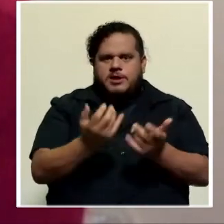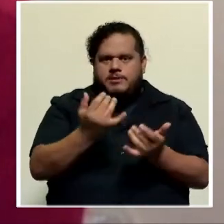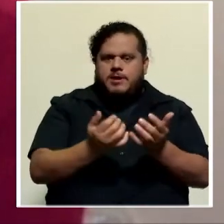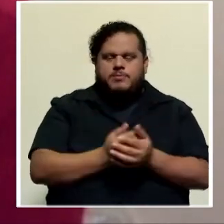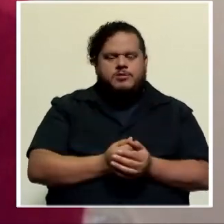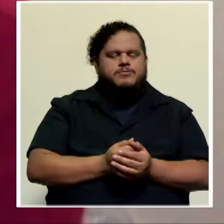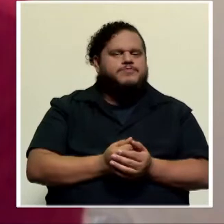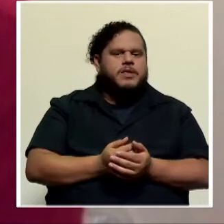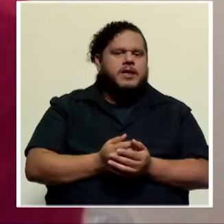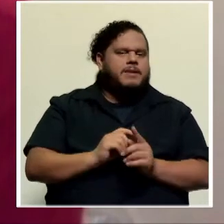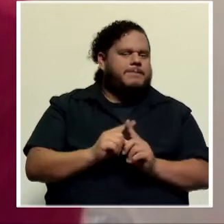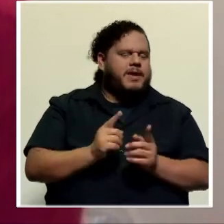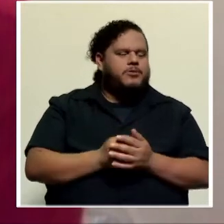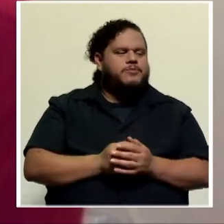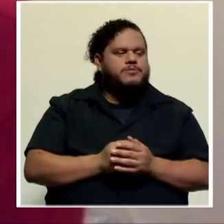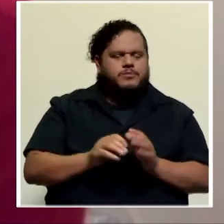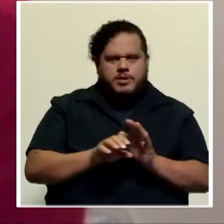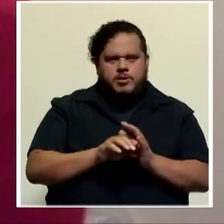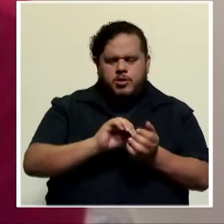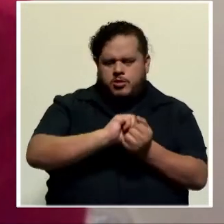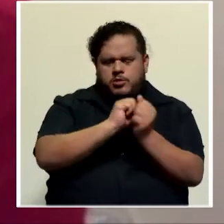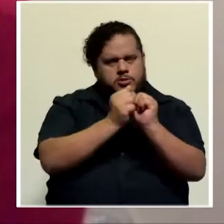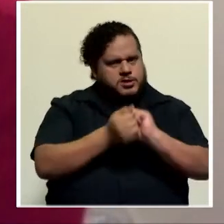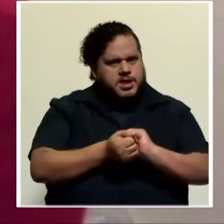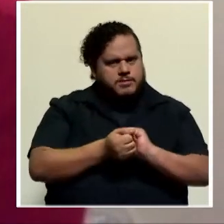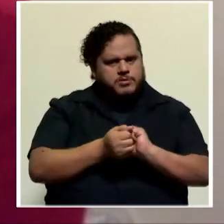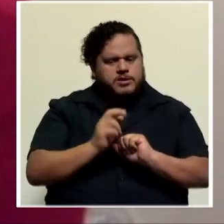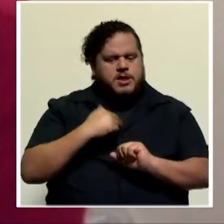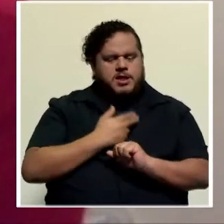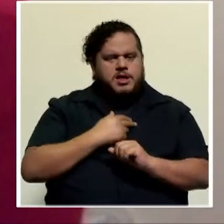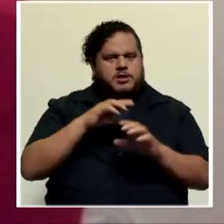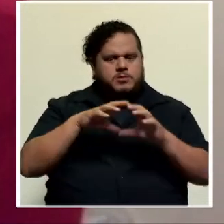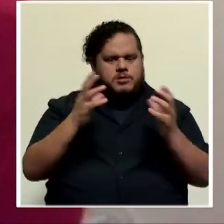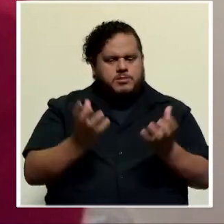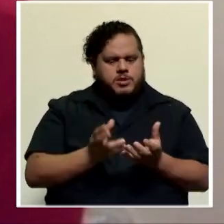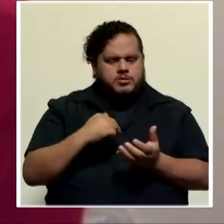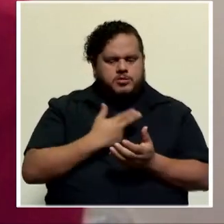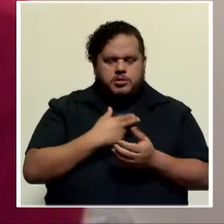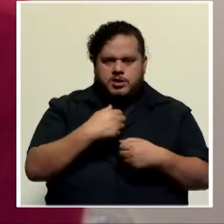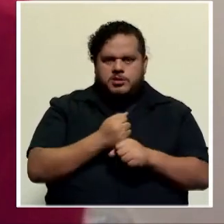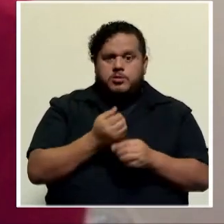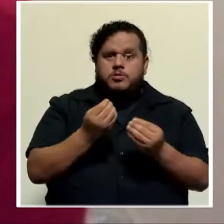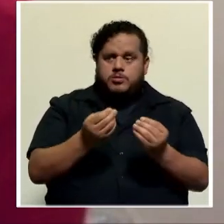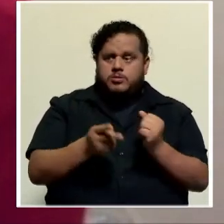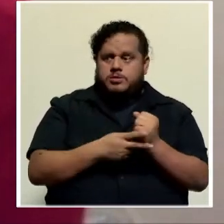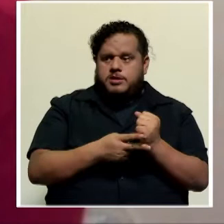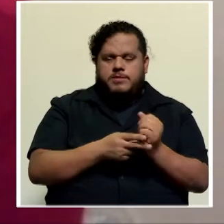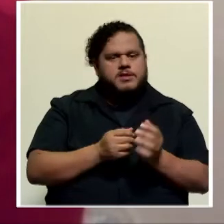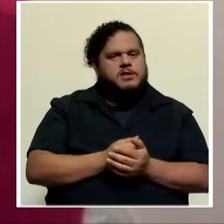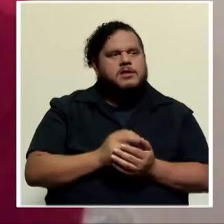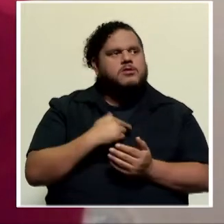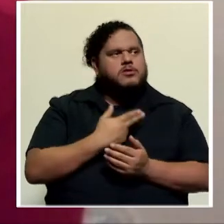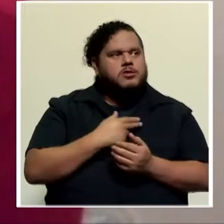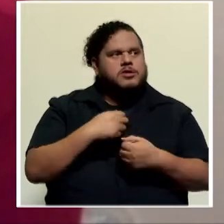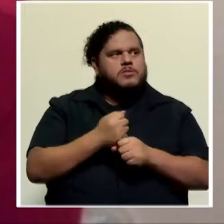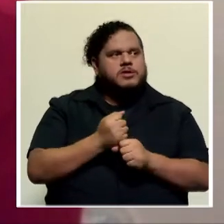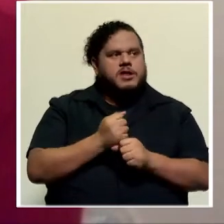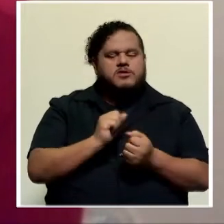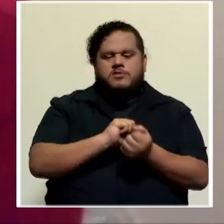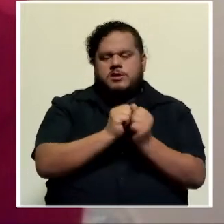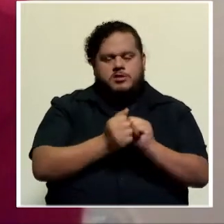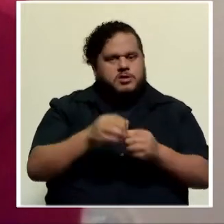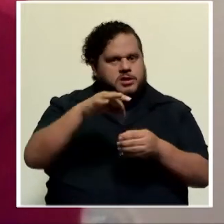sobreextender la analogía, pero las transiciones en nuestro planeta las hemos hecho muchas veces. Hemos hecho transiciones agrícolas